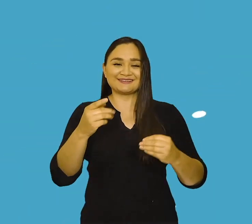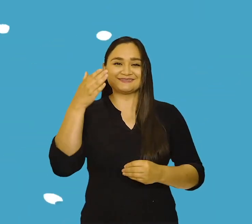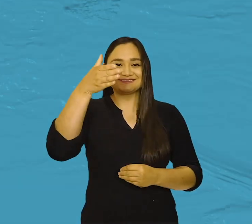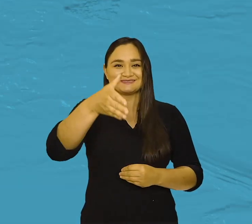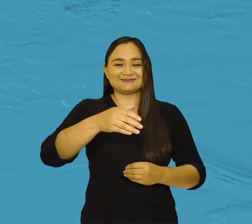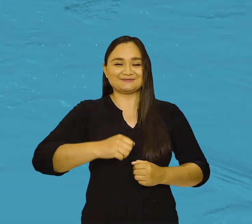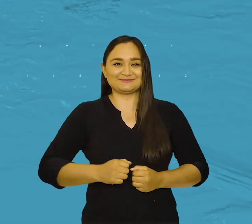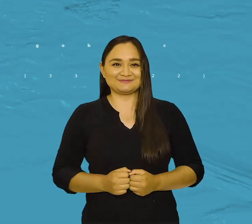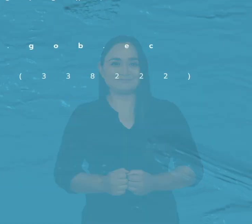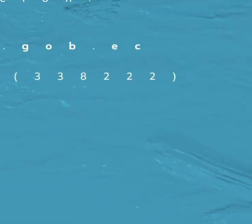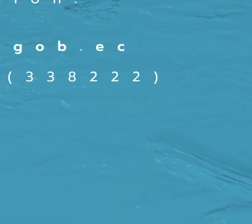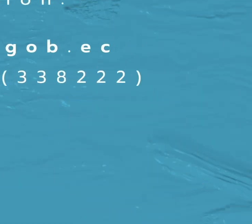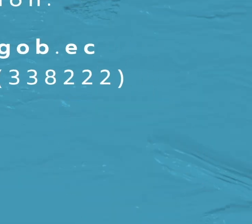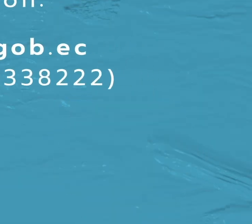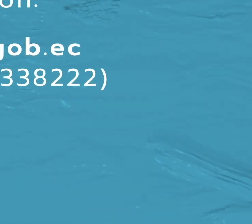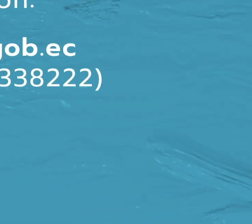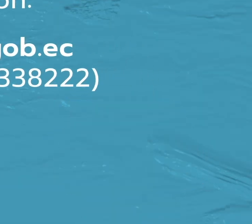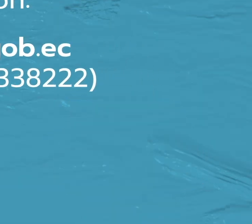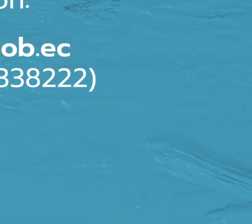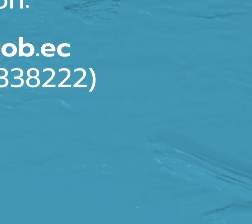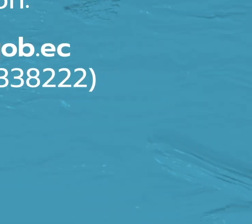sanitaria.